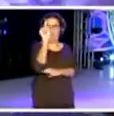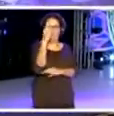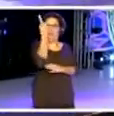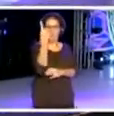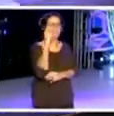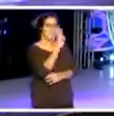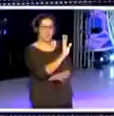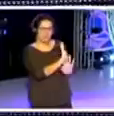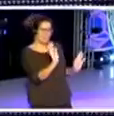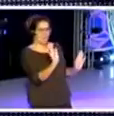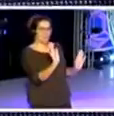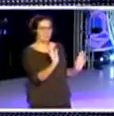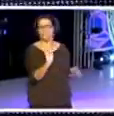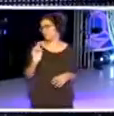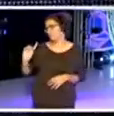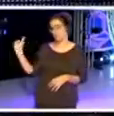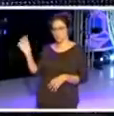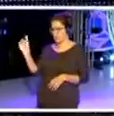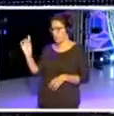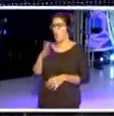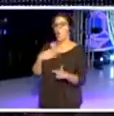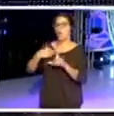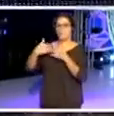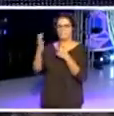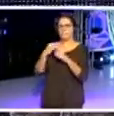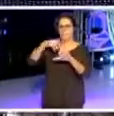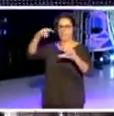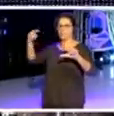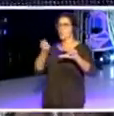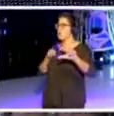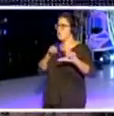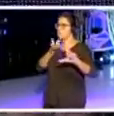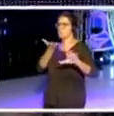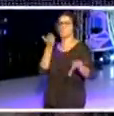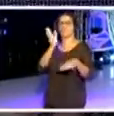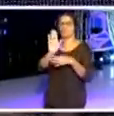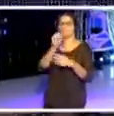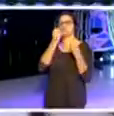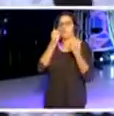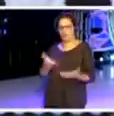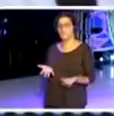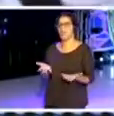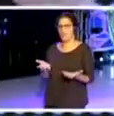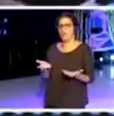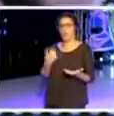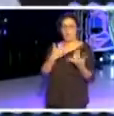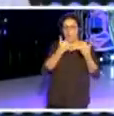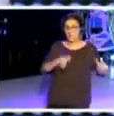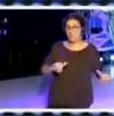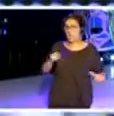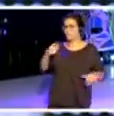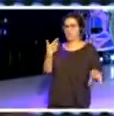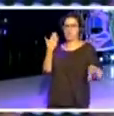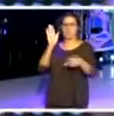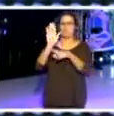No, mi pintor sigue preso de mi fiesta lo